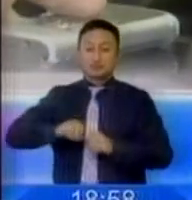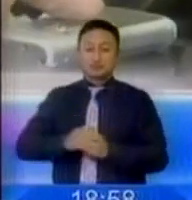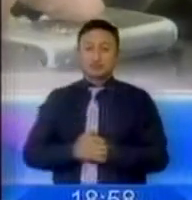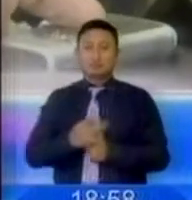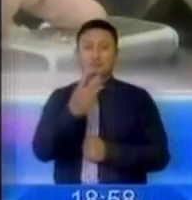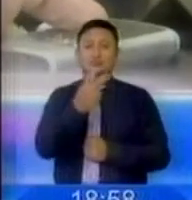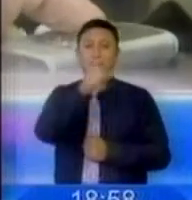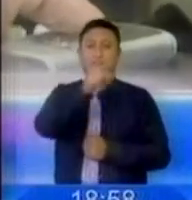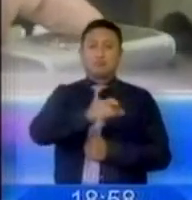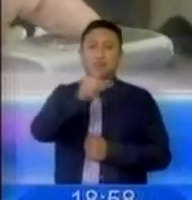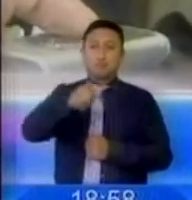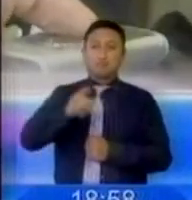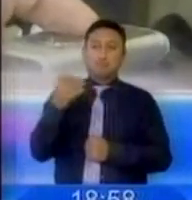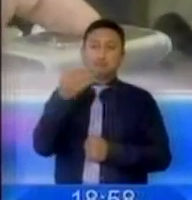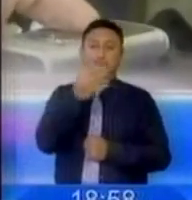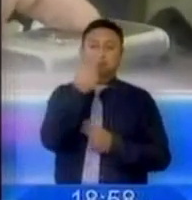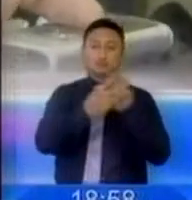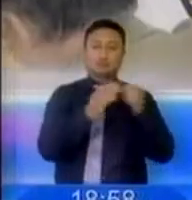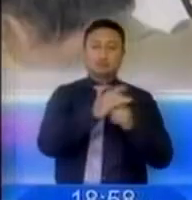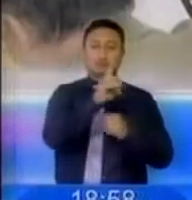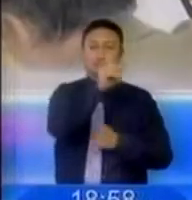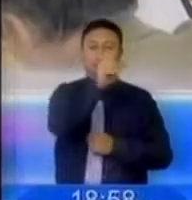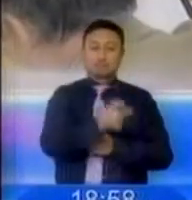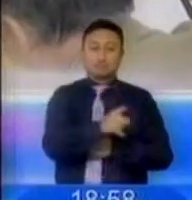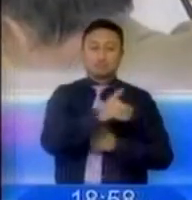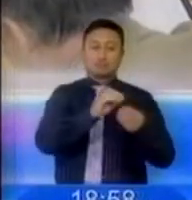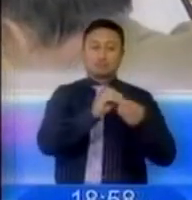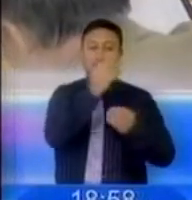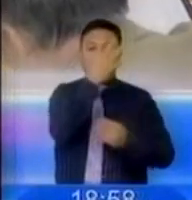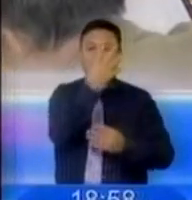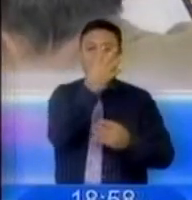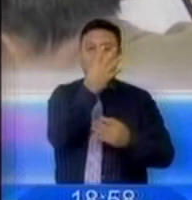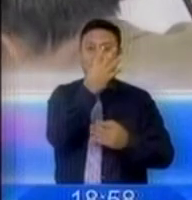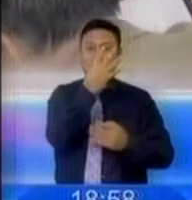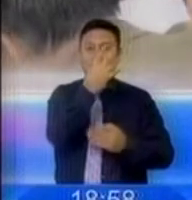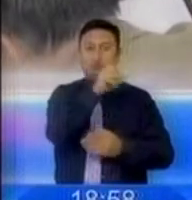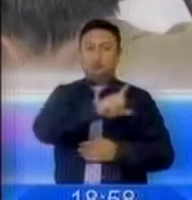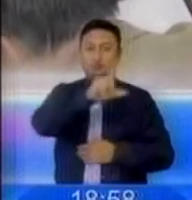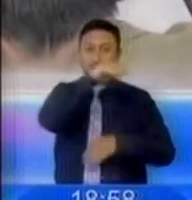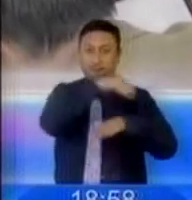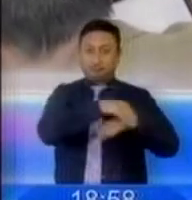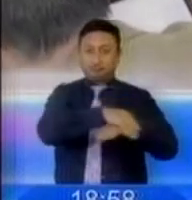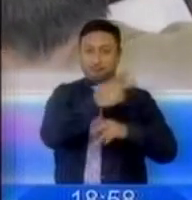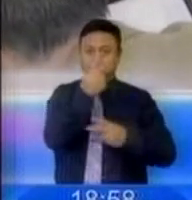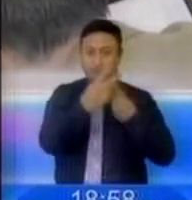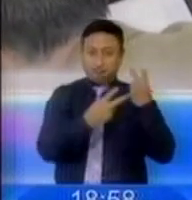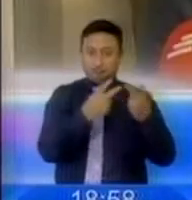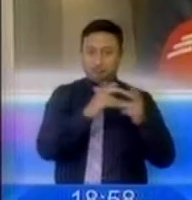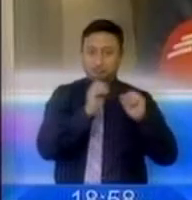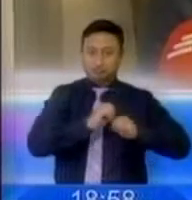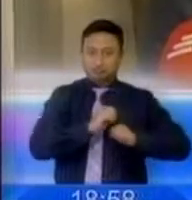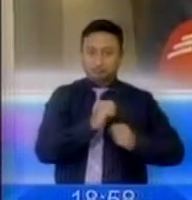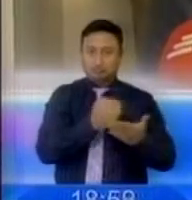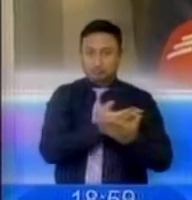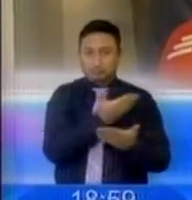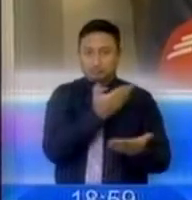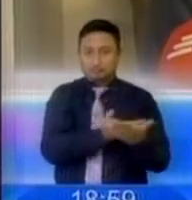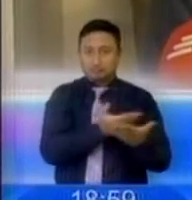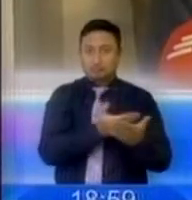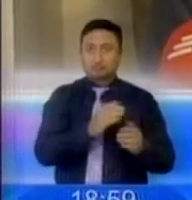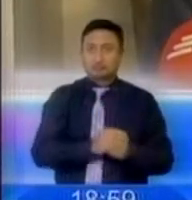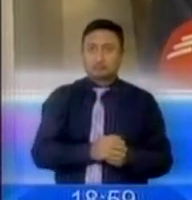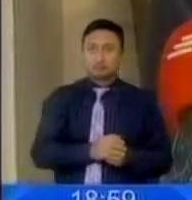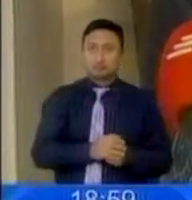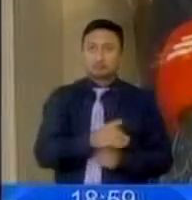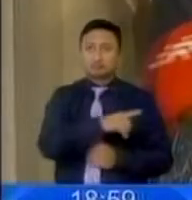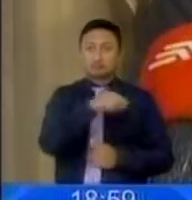citadas habrían visitado a una de las detenidas en la cárcel 4 Norte de Quito la tarde de este lunes, con ofrecimientos. Una de las testigos, que